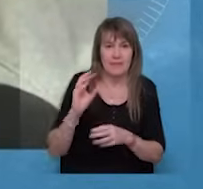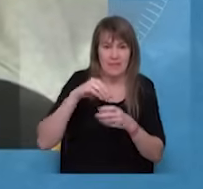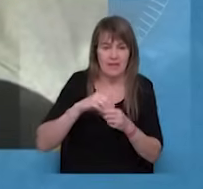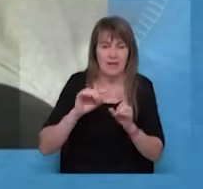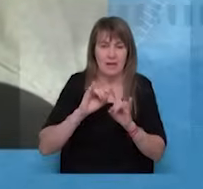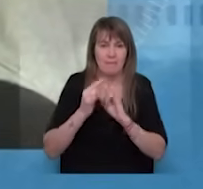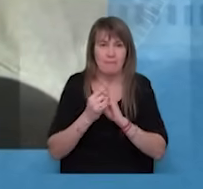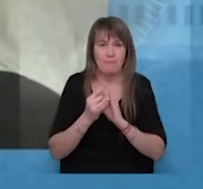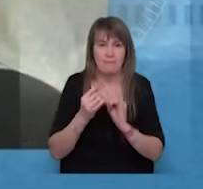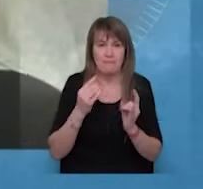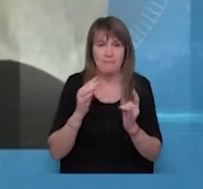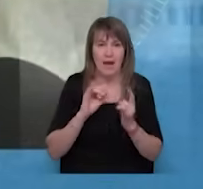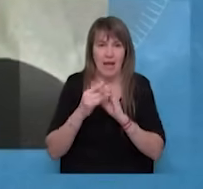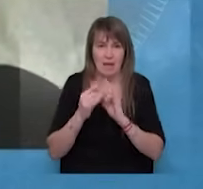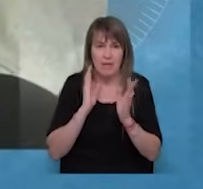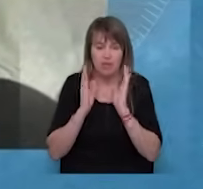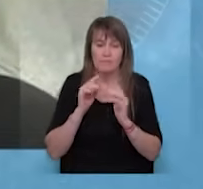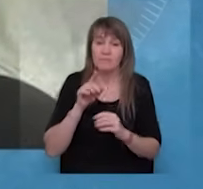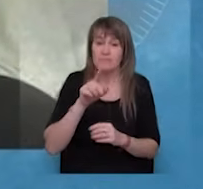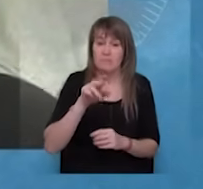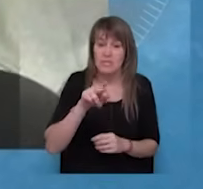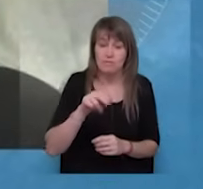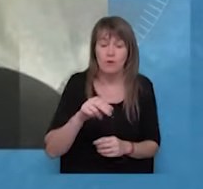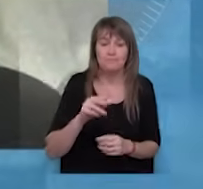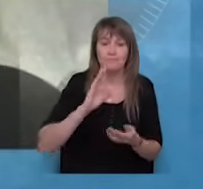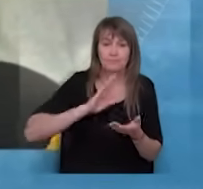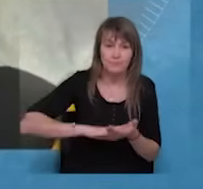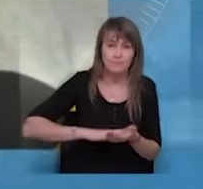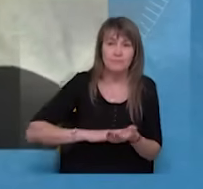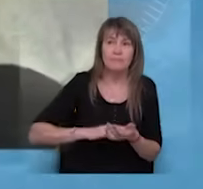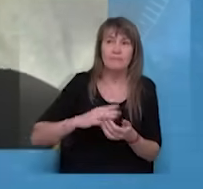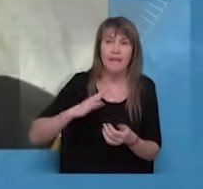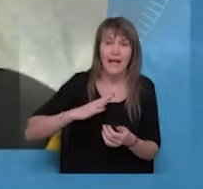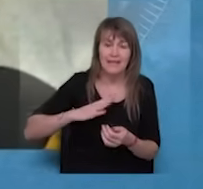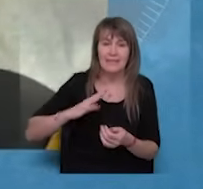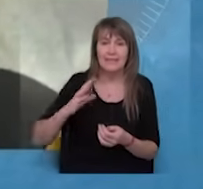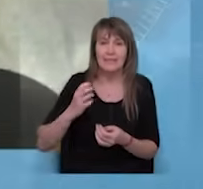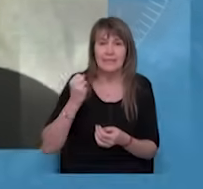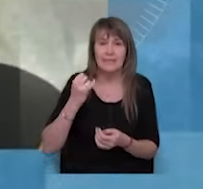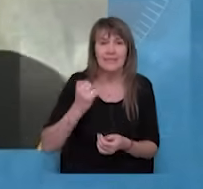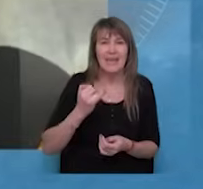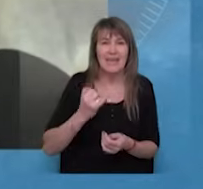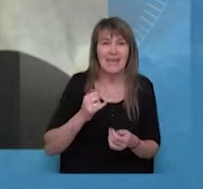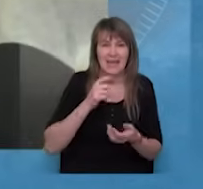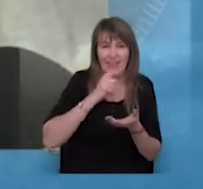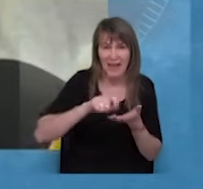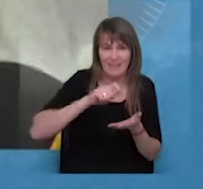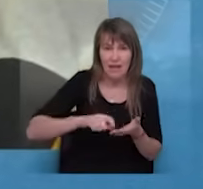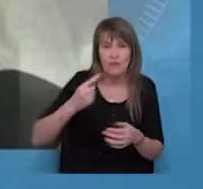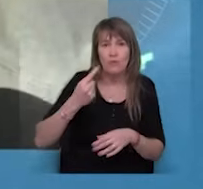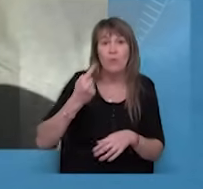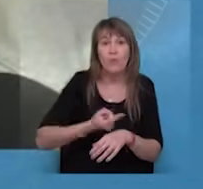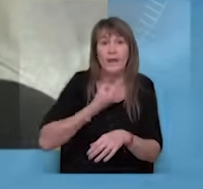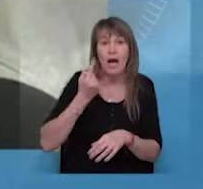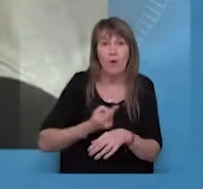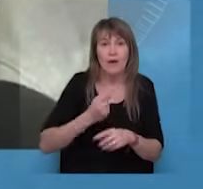venía redactado de la cámara de diputados era confiscatorio tener una hora por día